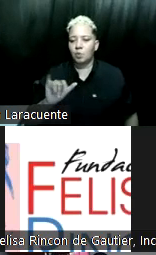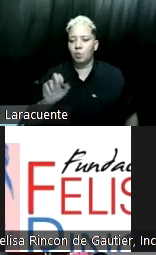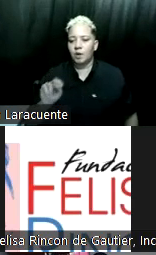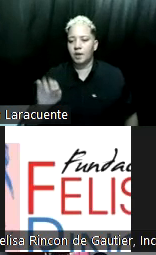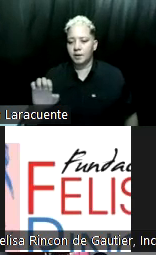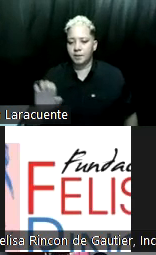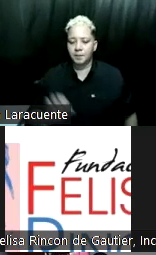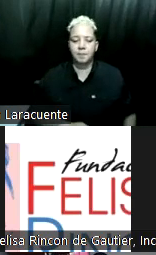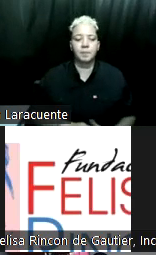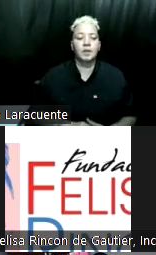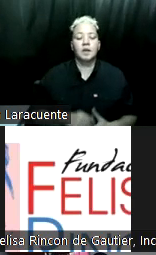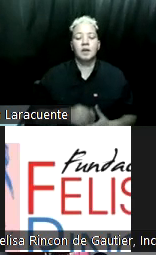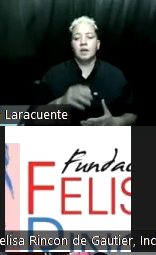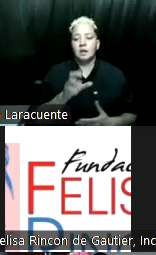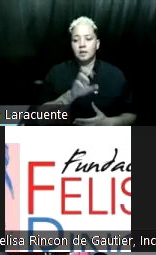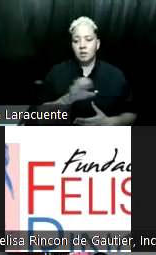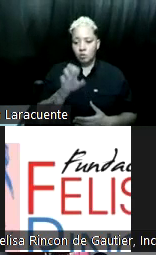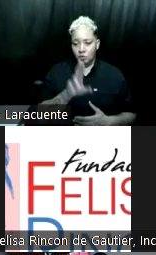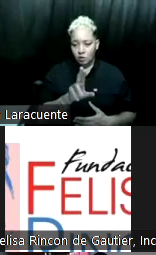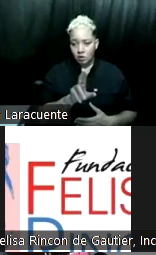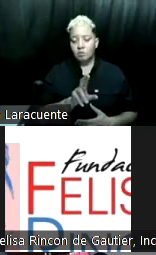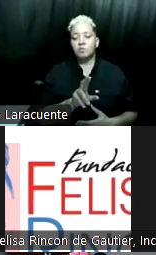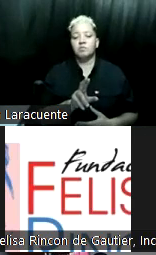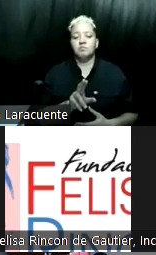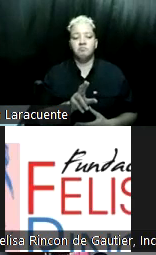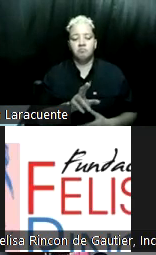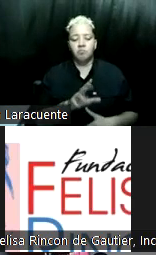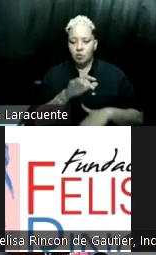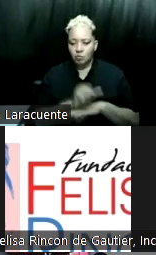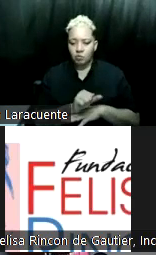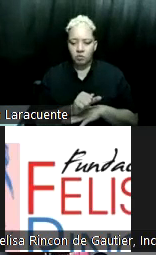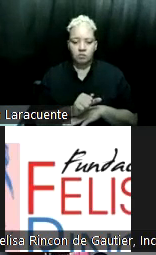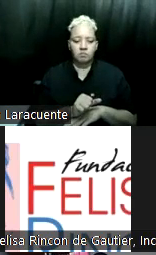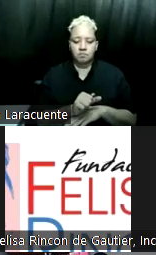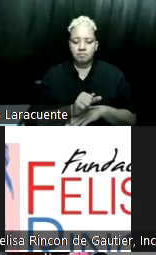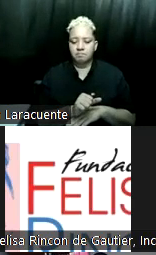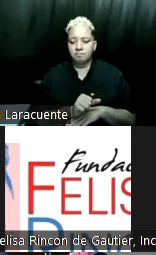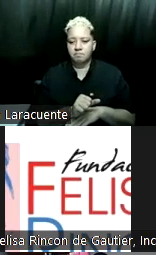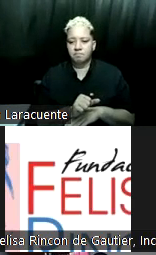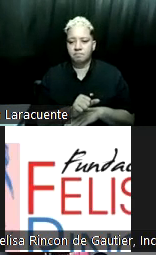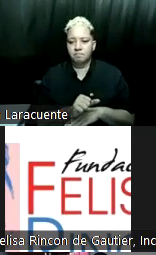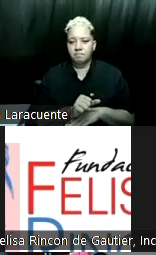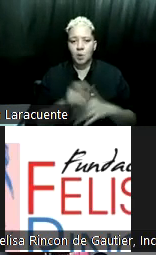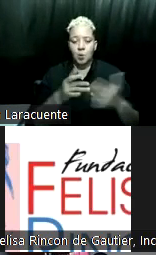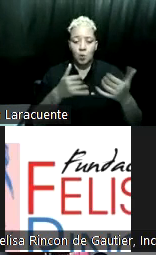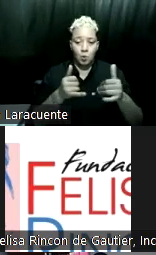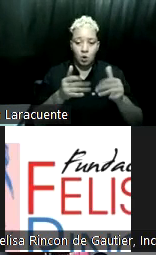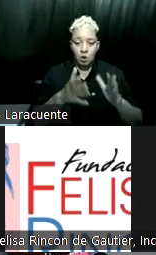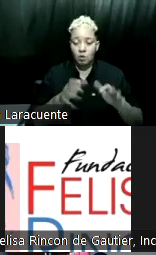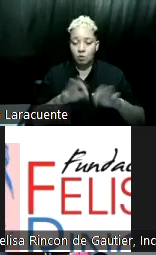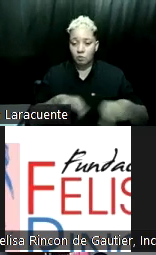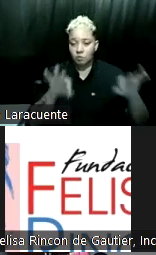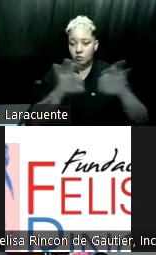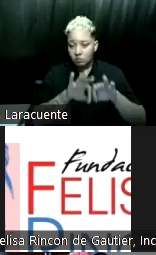Estados Unidos venía al ruedo como de costumbre con grandes jugadores colegiales en